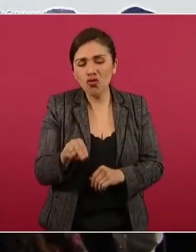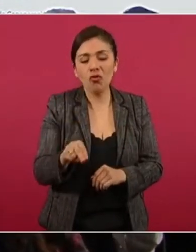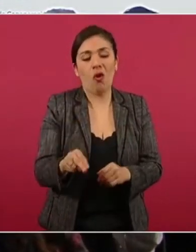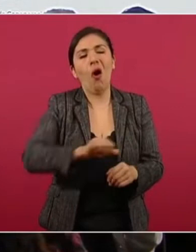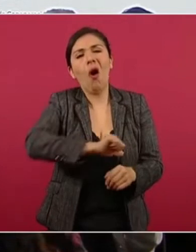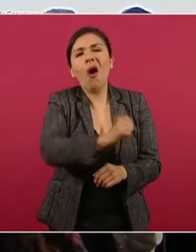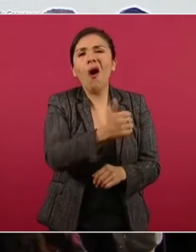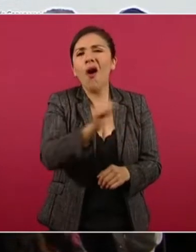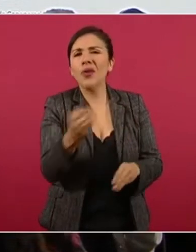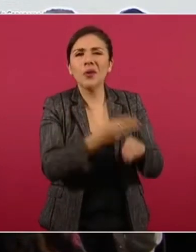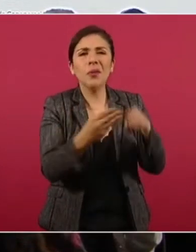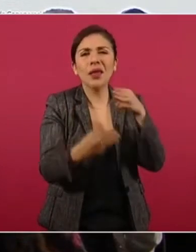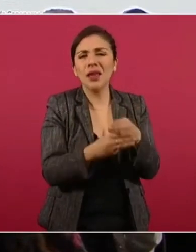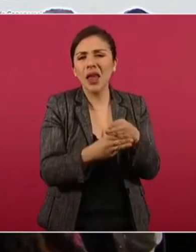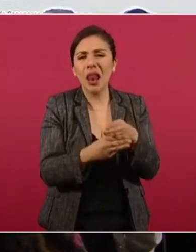insumos